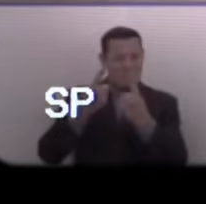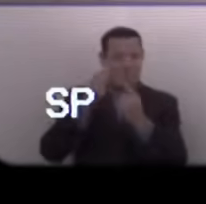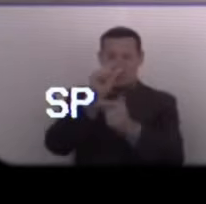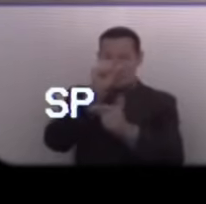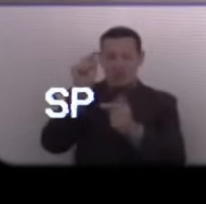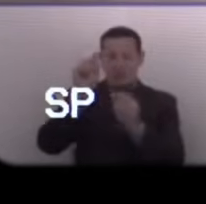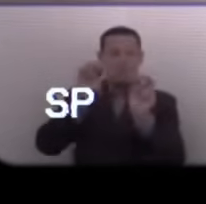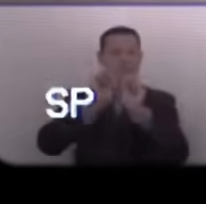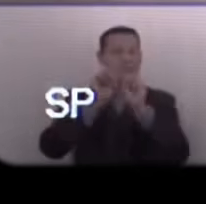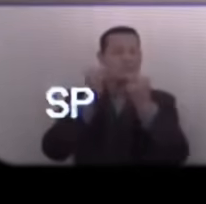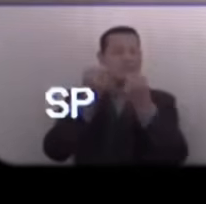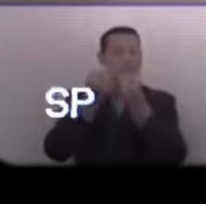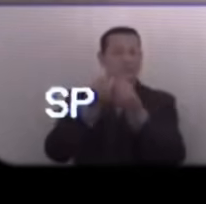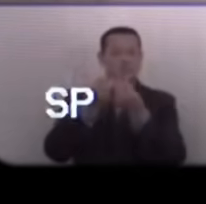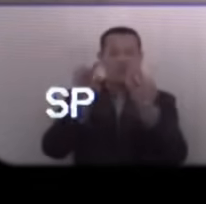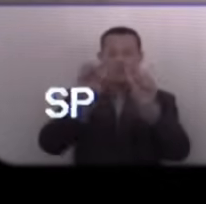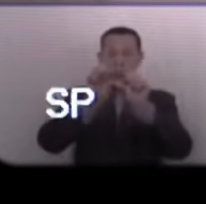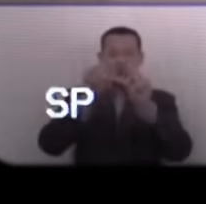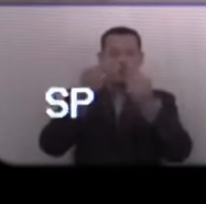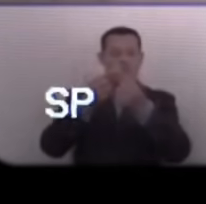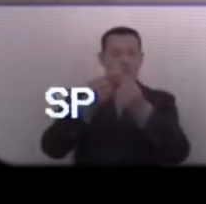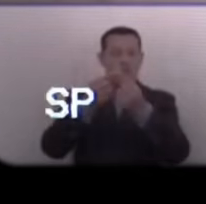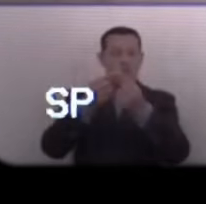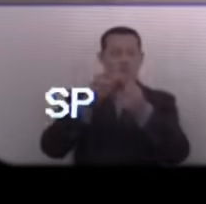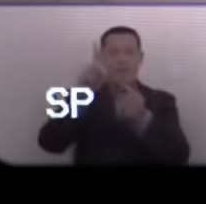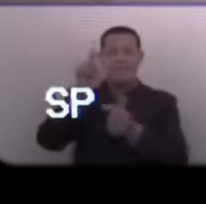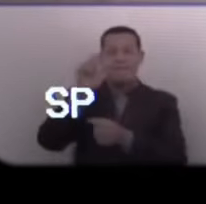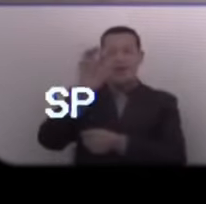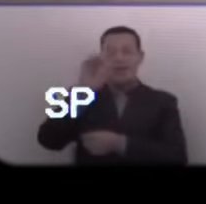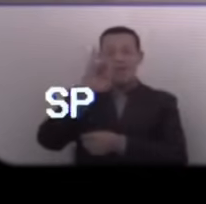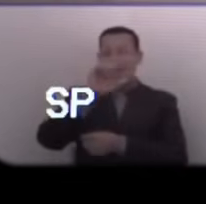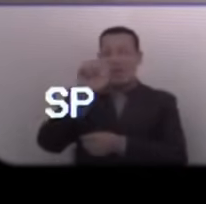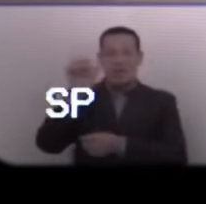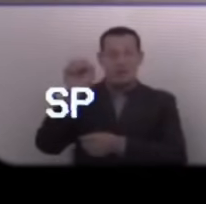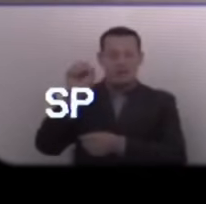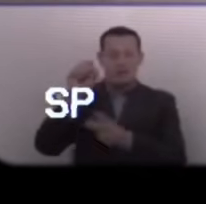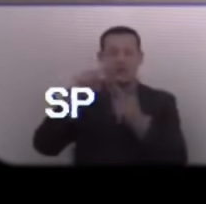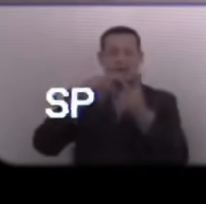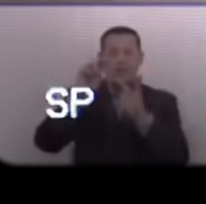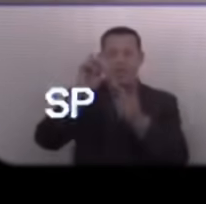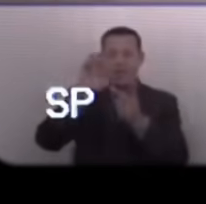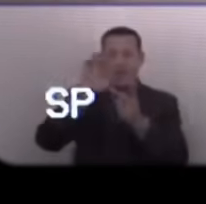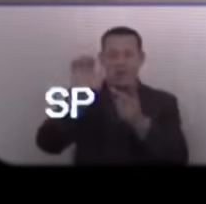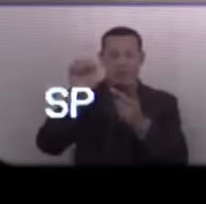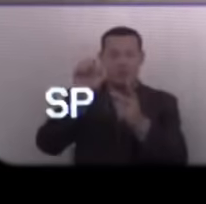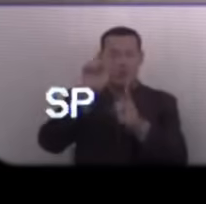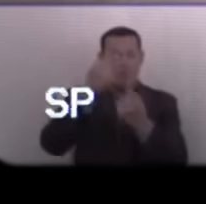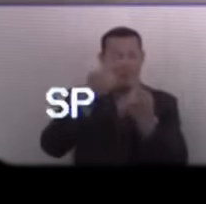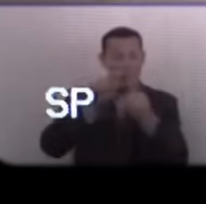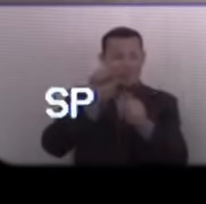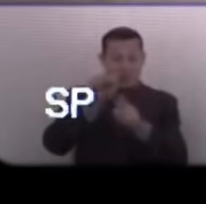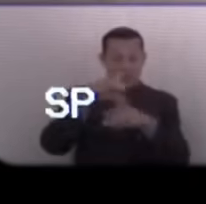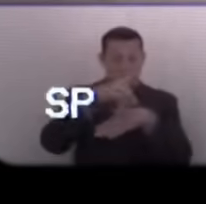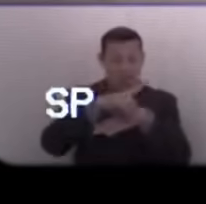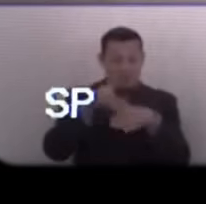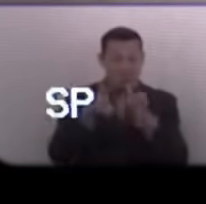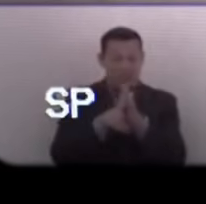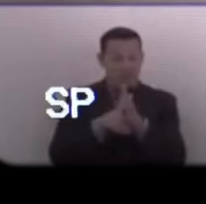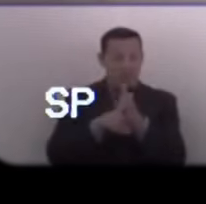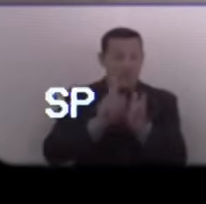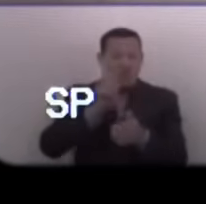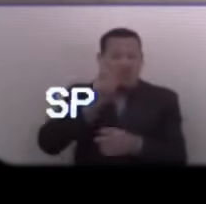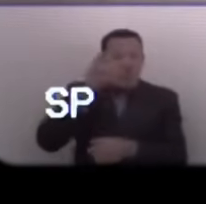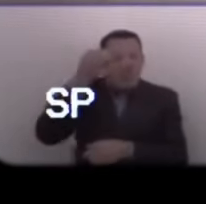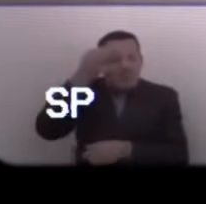pandillas, grupos terroristas. Pero si usted es diputada o diputado y todavía se niega a